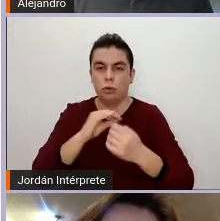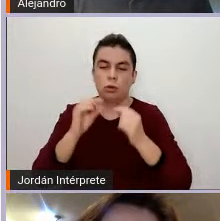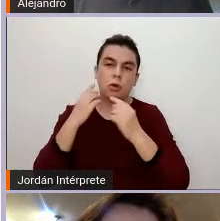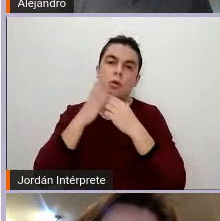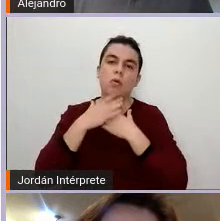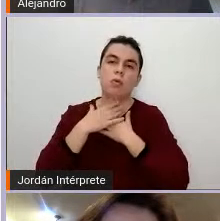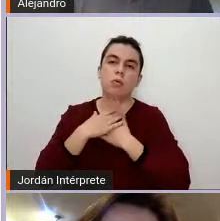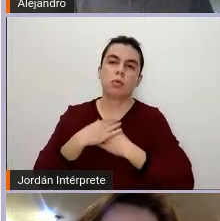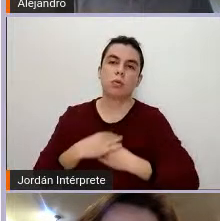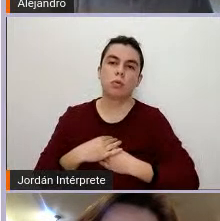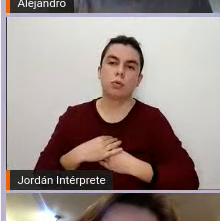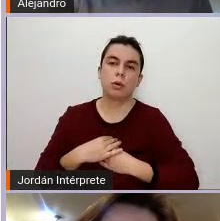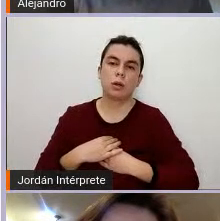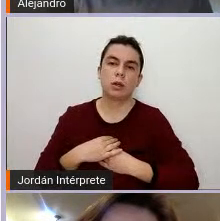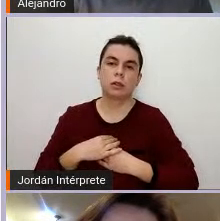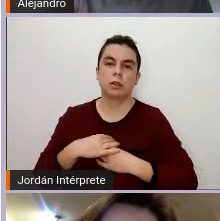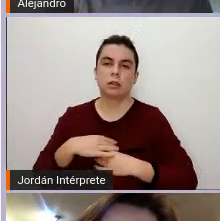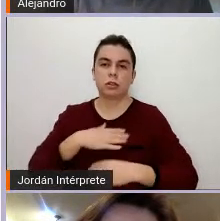pecho.